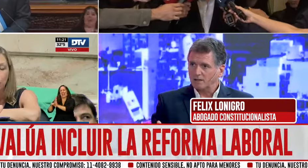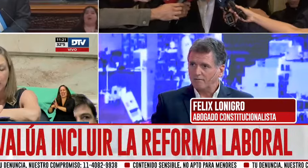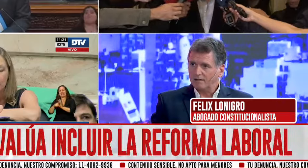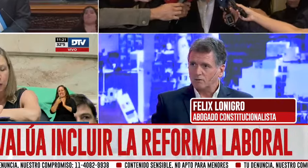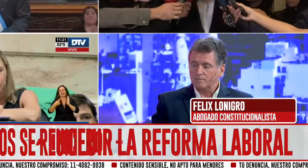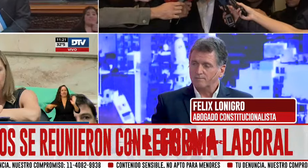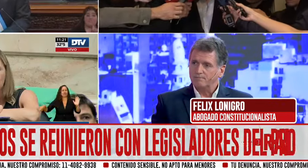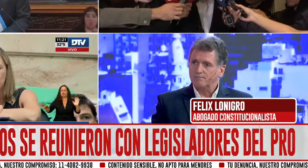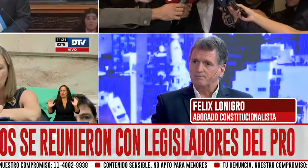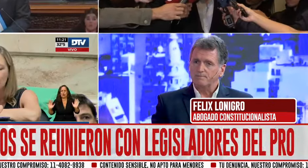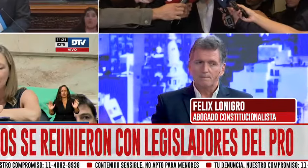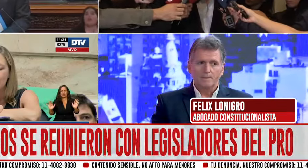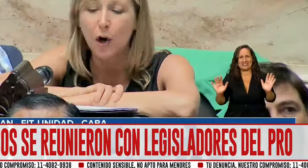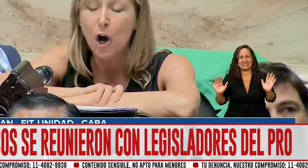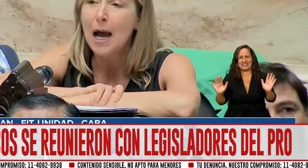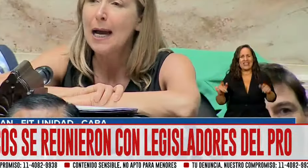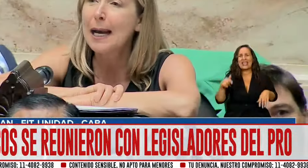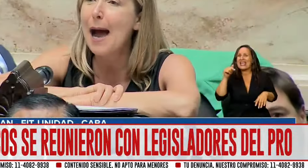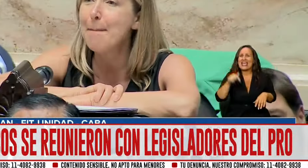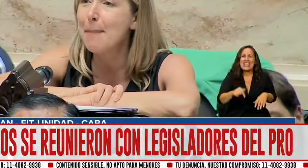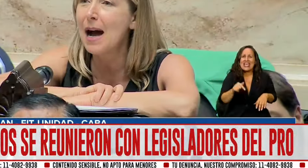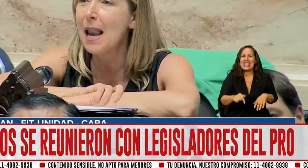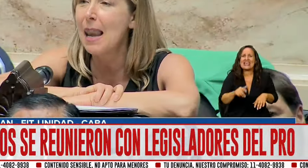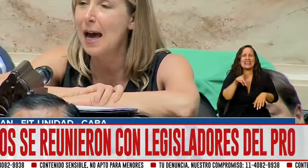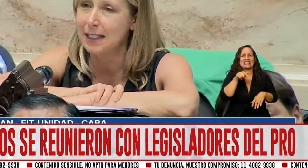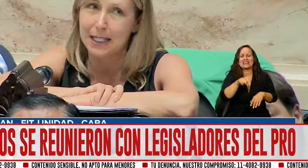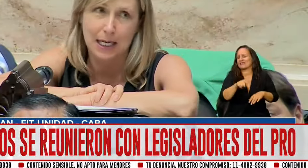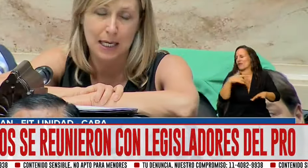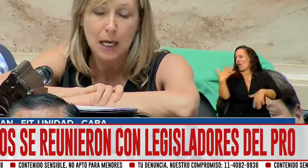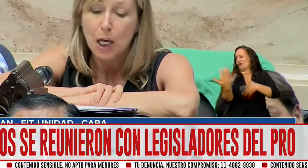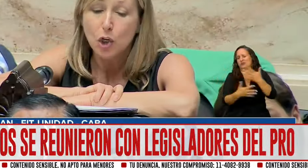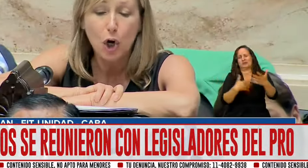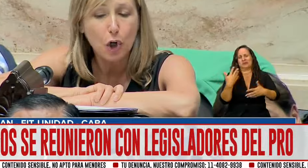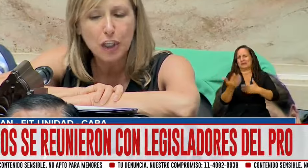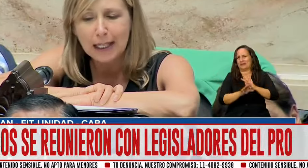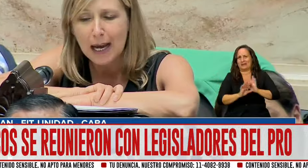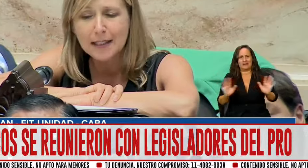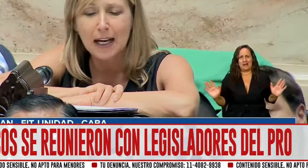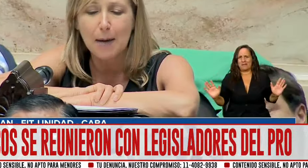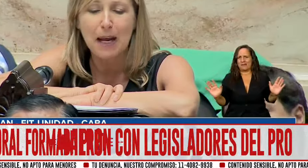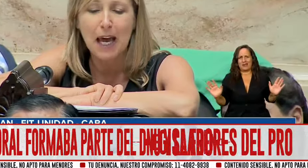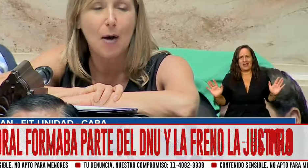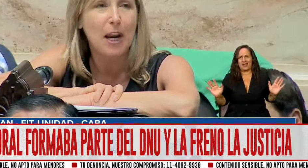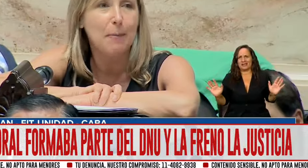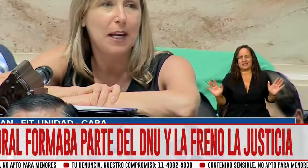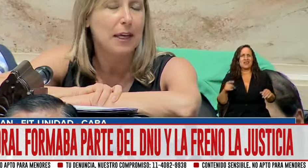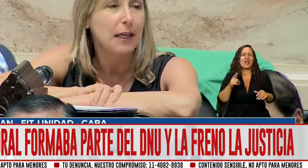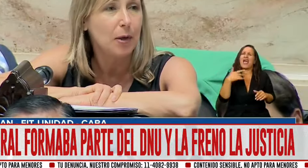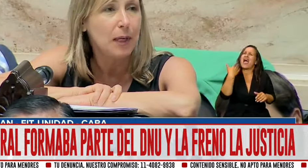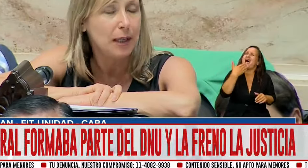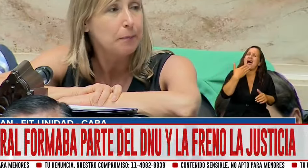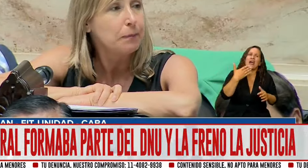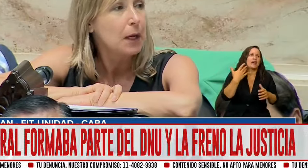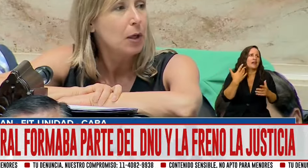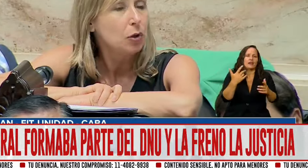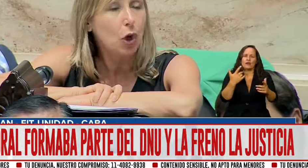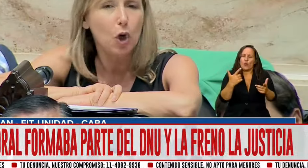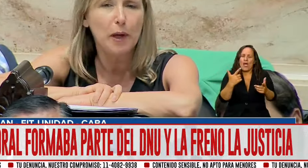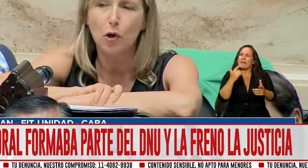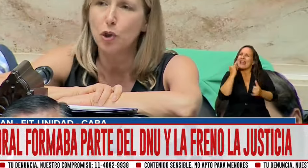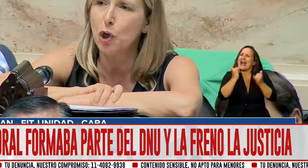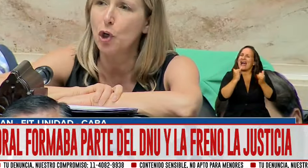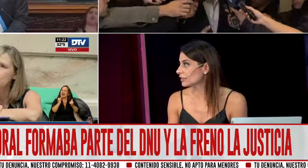totalmente sin efecto. Doctor, no, le quería preguntar esto que usted hablaba del DNU, el tratamiento de las jubilaciones. ¿Se puede llegar a plantear